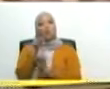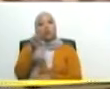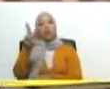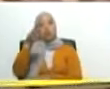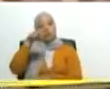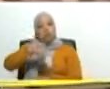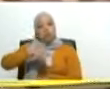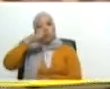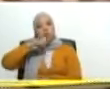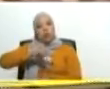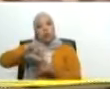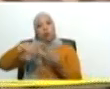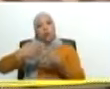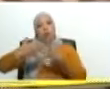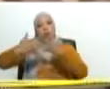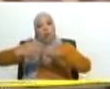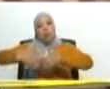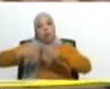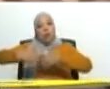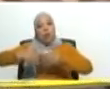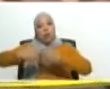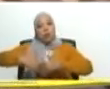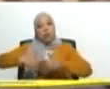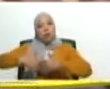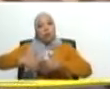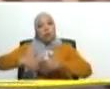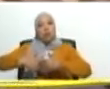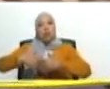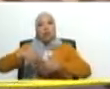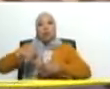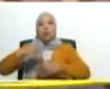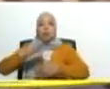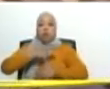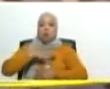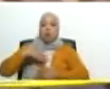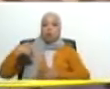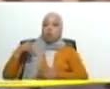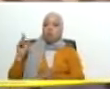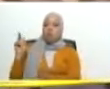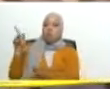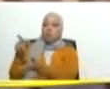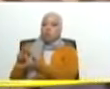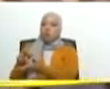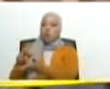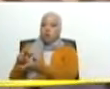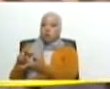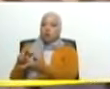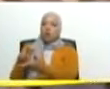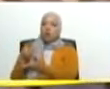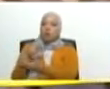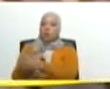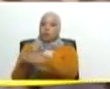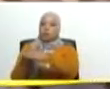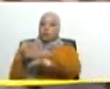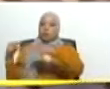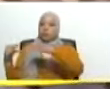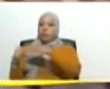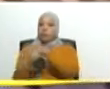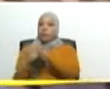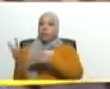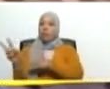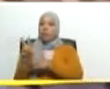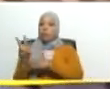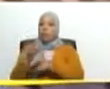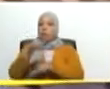A todas las empresas que pretendan entrar en aguas venezolanas